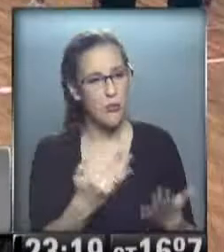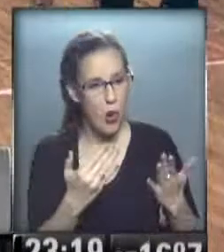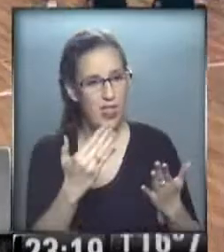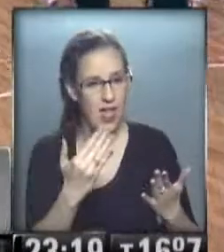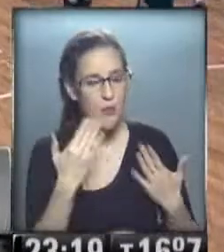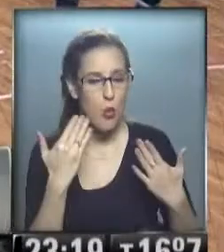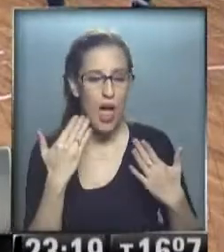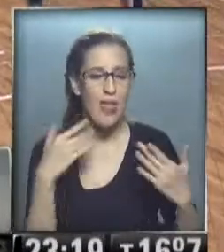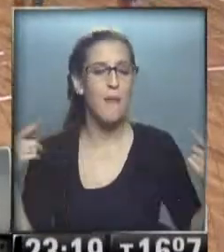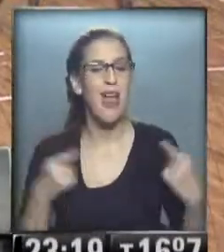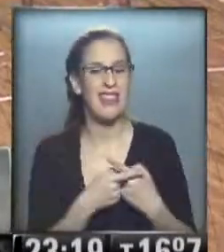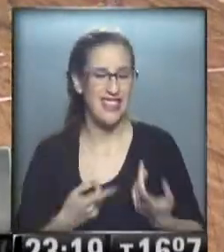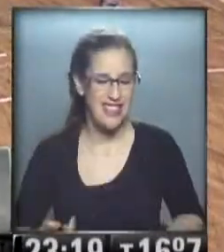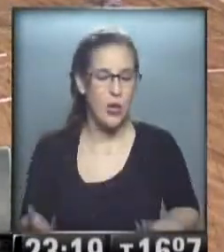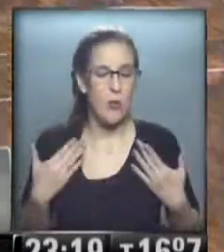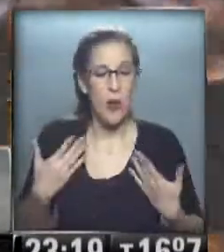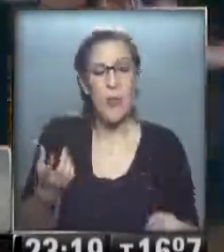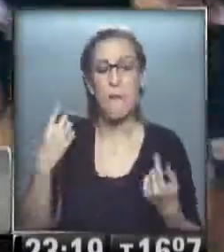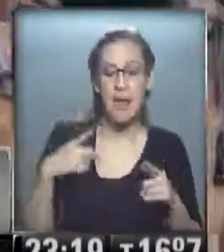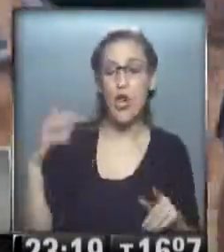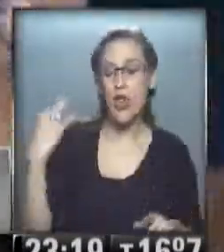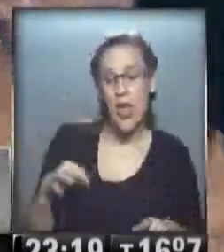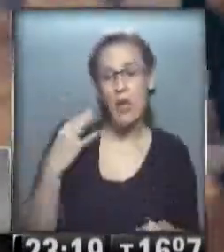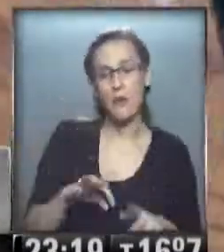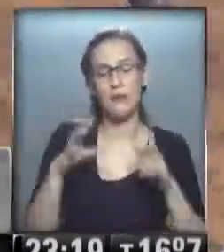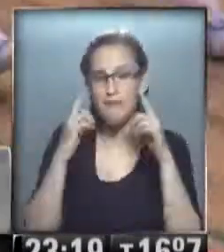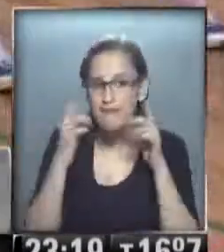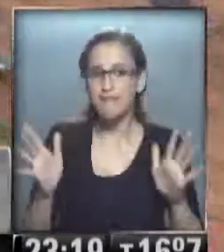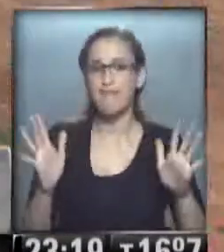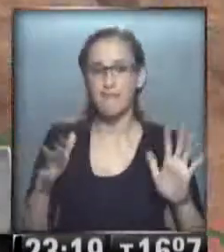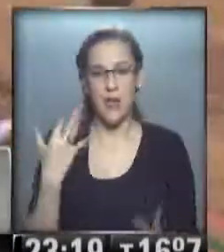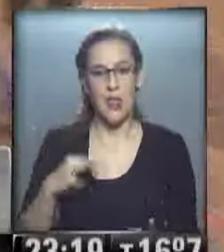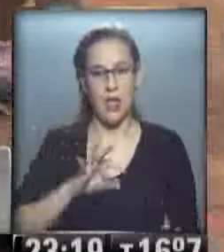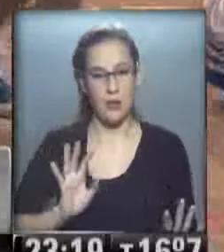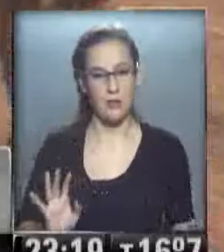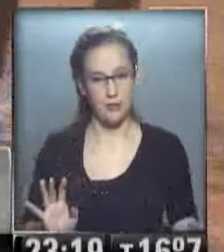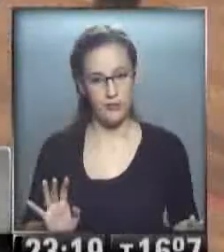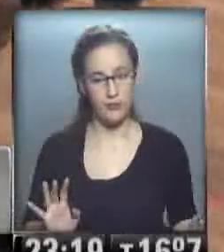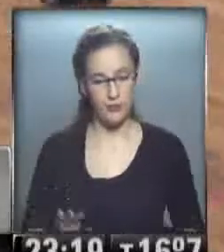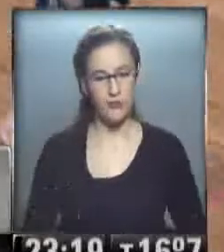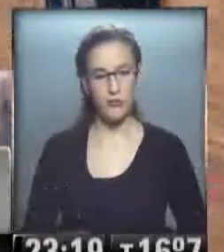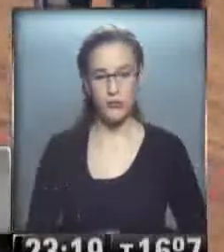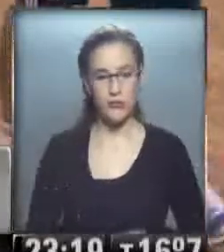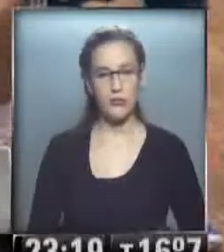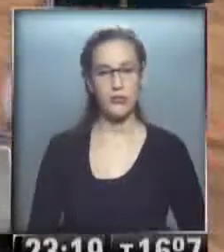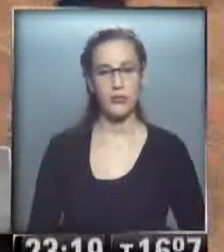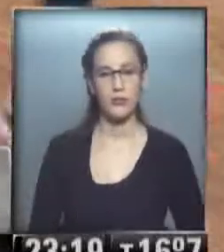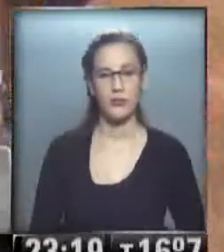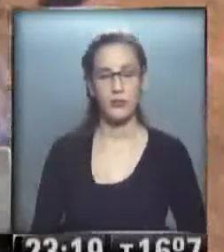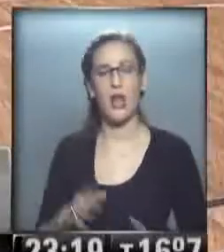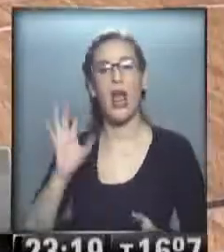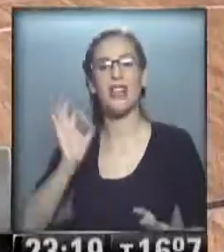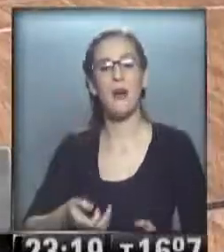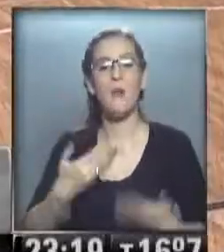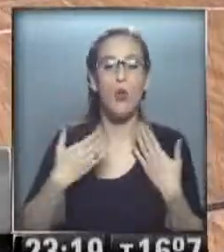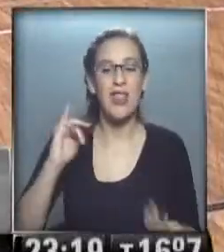partido con Newell's de este campeonato final, pero habrá que estar muy atentos y muy siguiéndolo muy de cerca al futbolista de Newell's para saber si puede estar o no